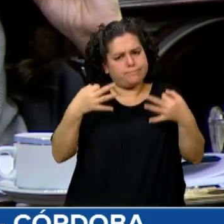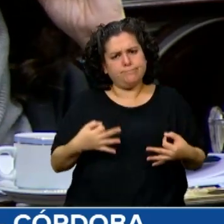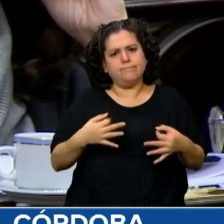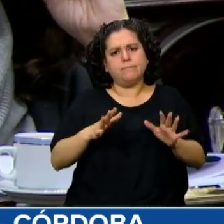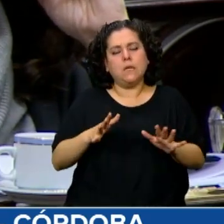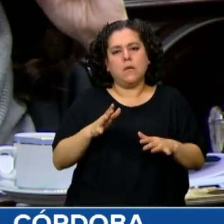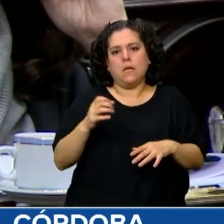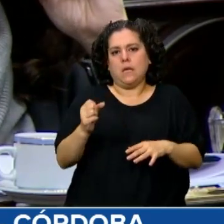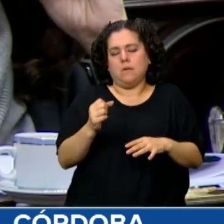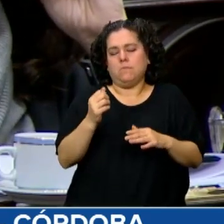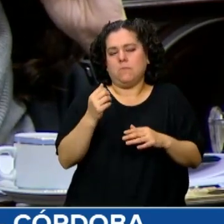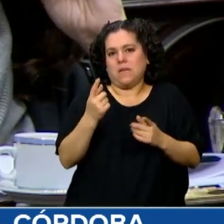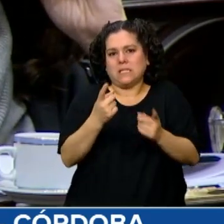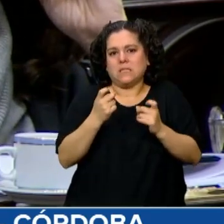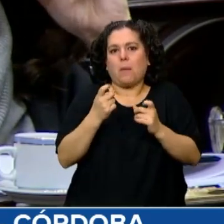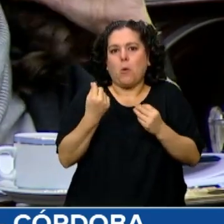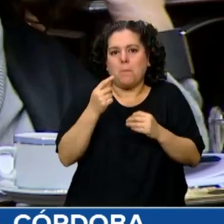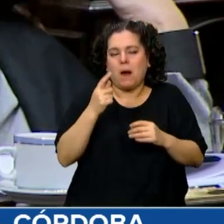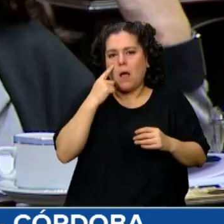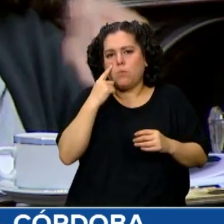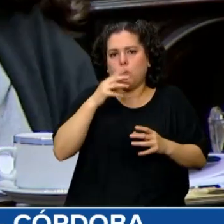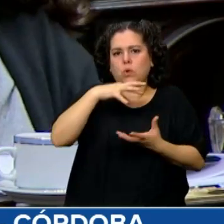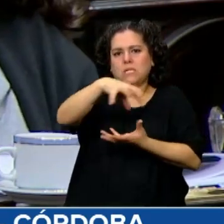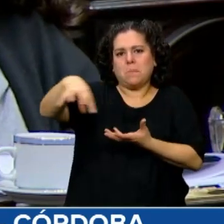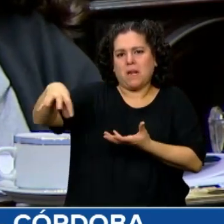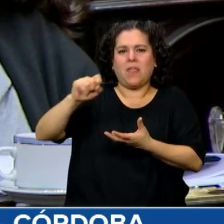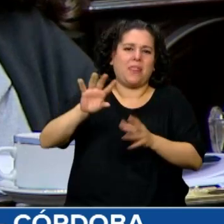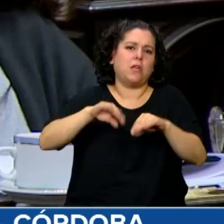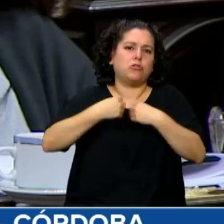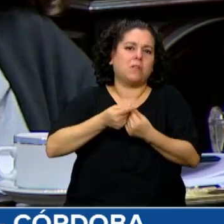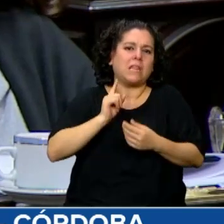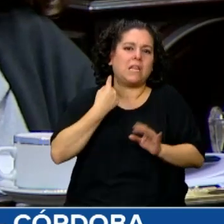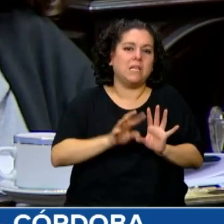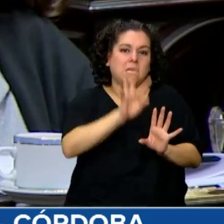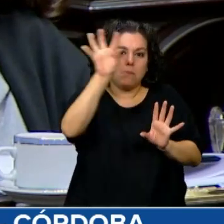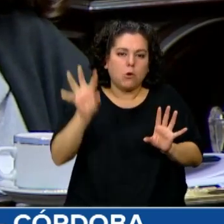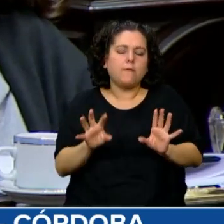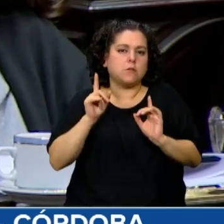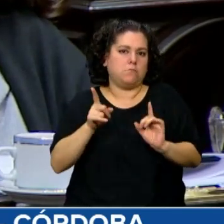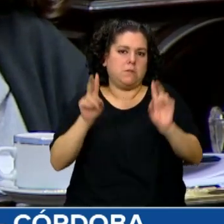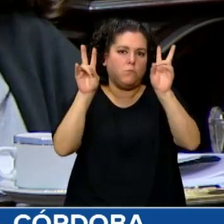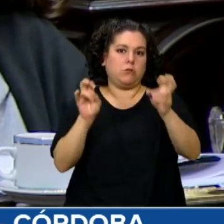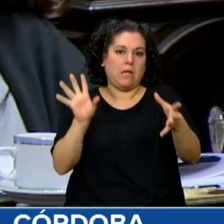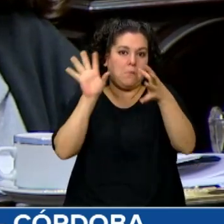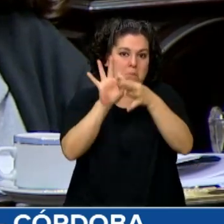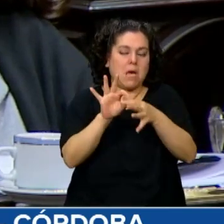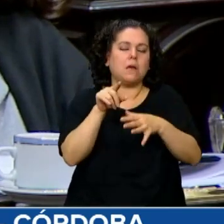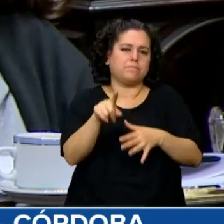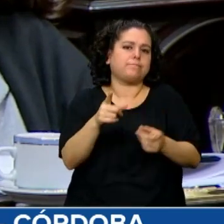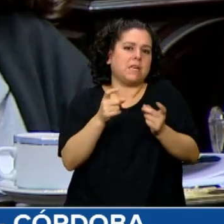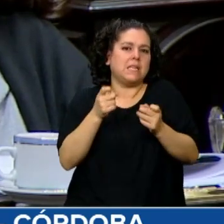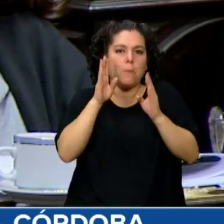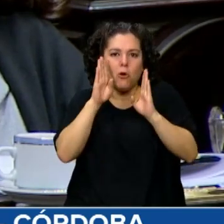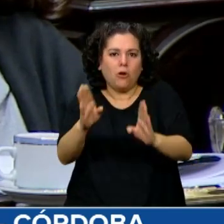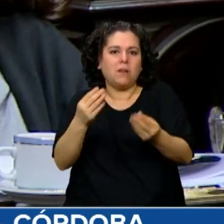absolutamente inequitativa para los municipios de 13 provincias involucradas en la misma, es